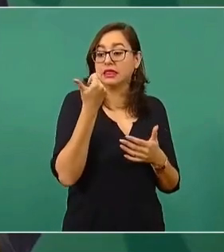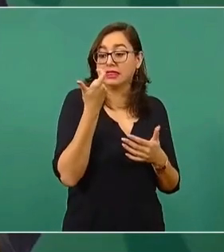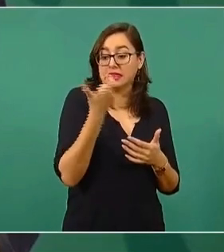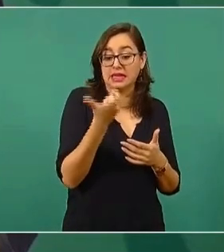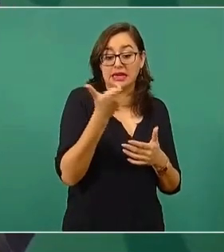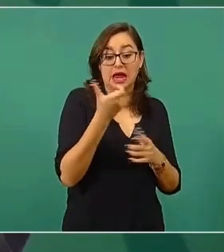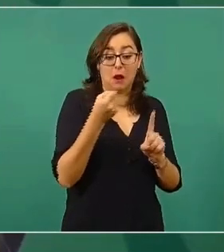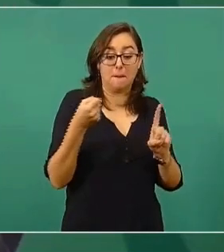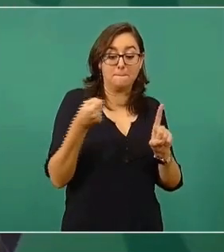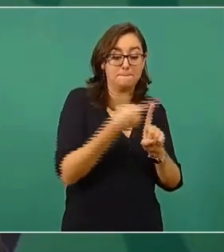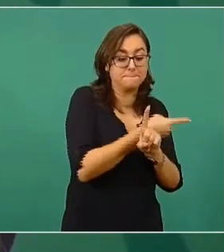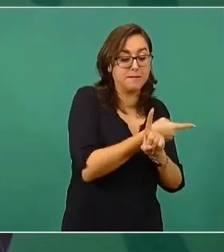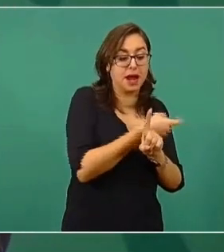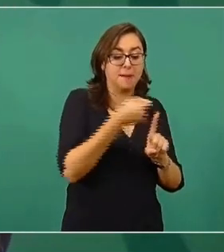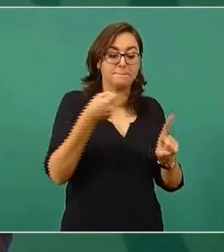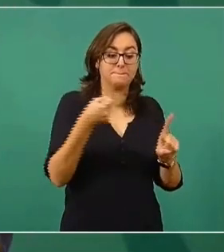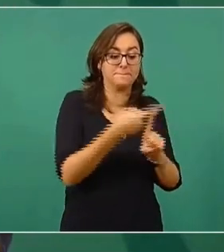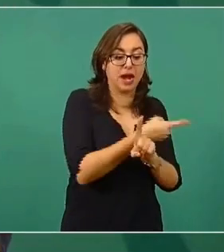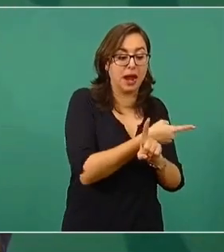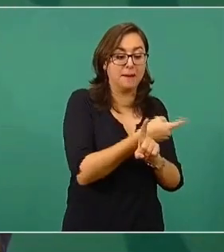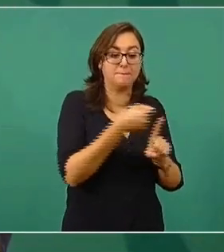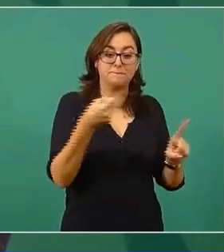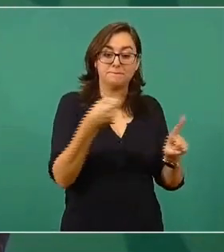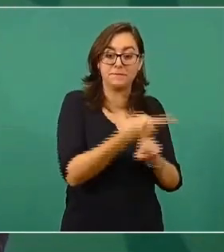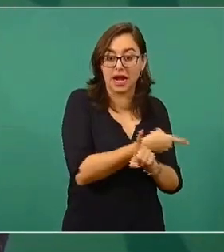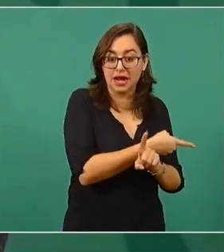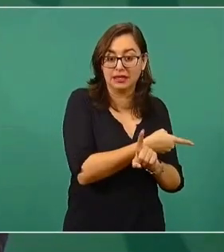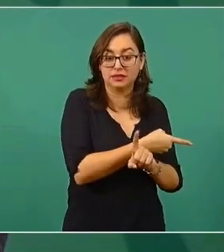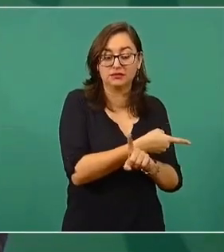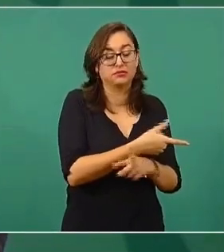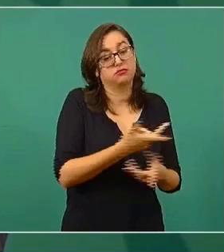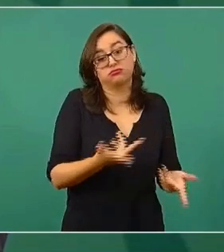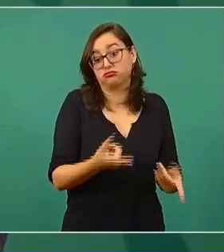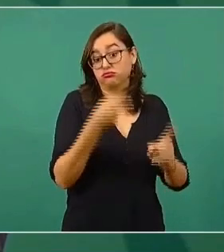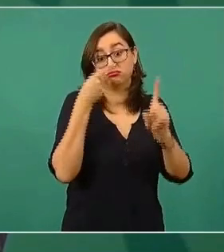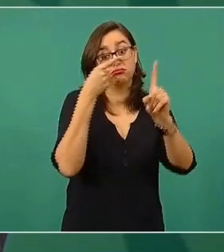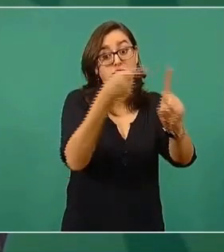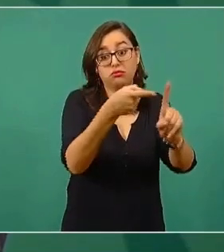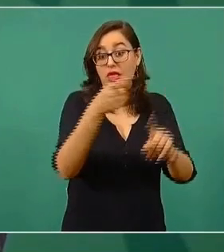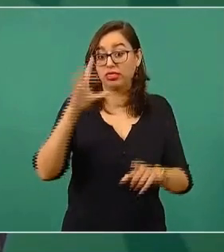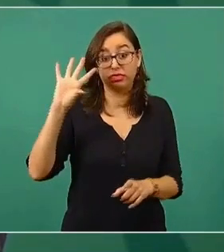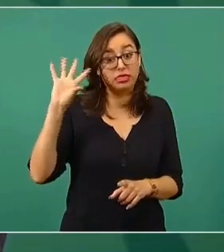Todo en aras de la innovación tecnológica.